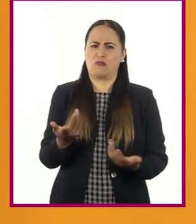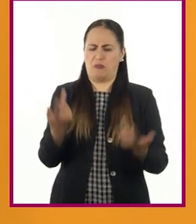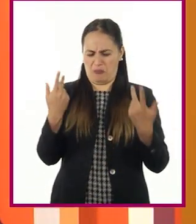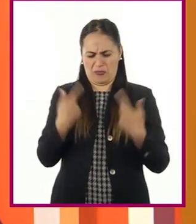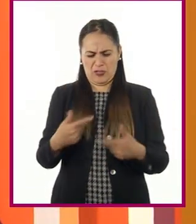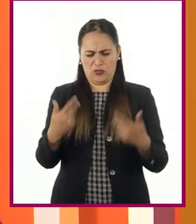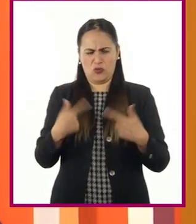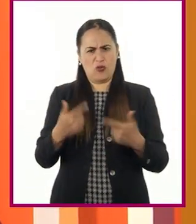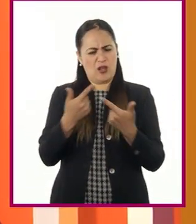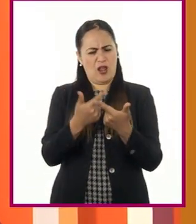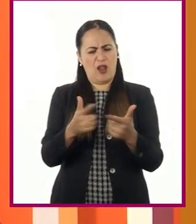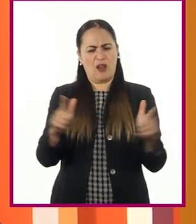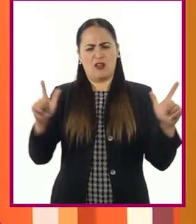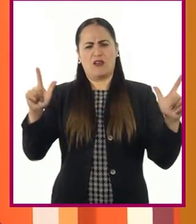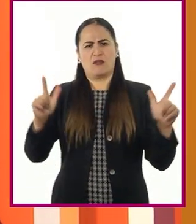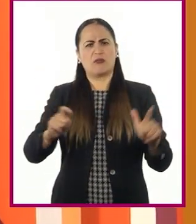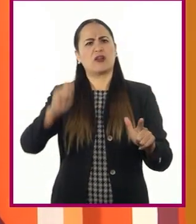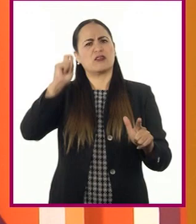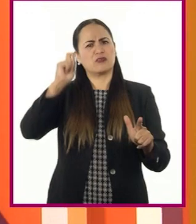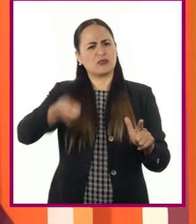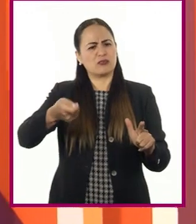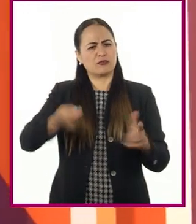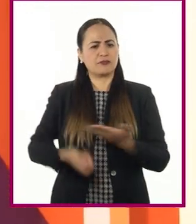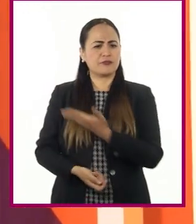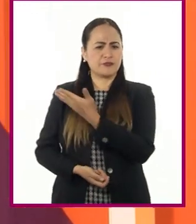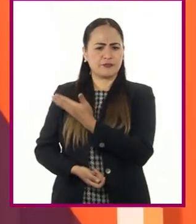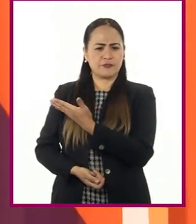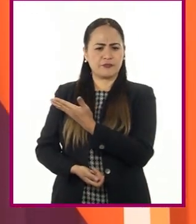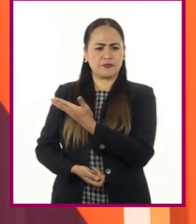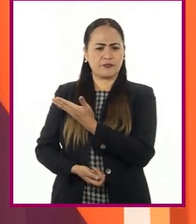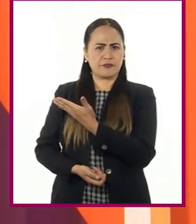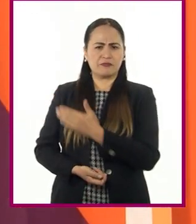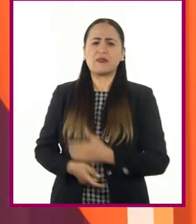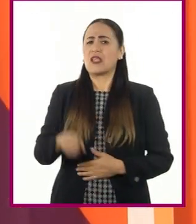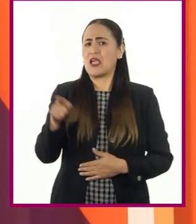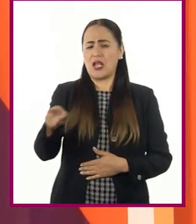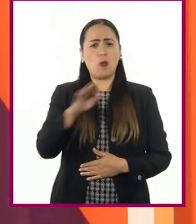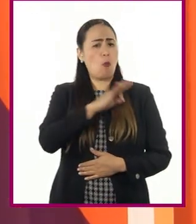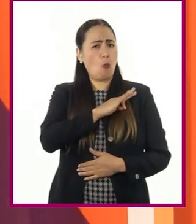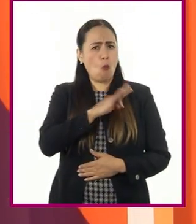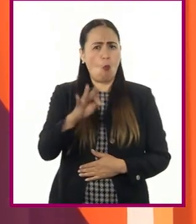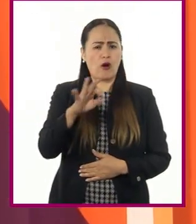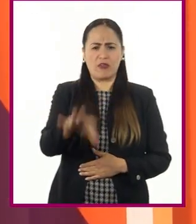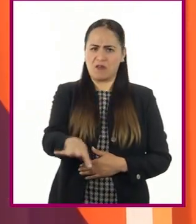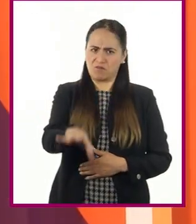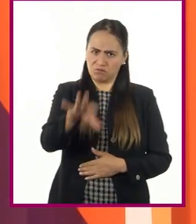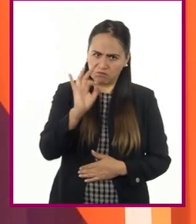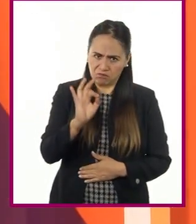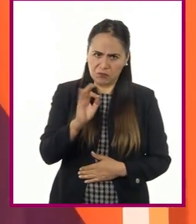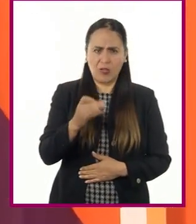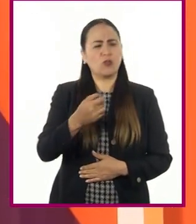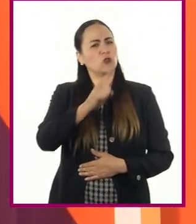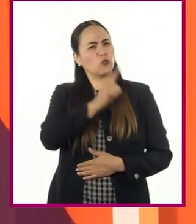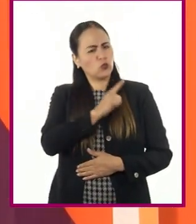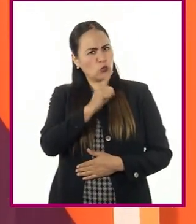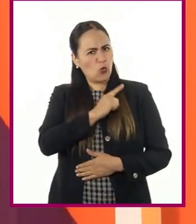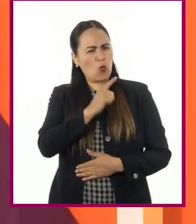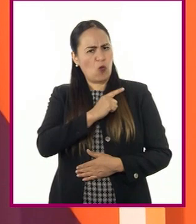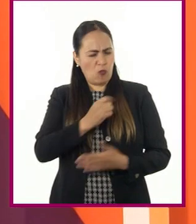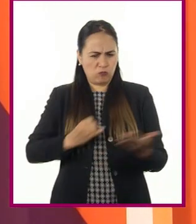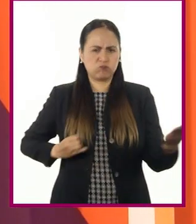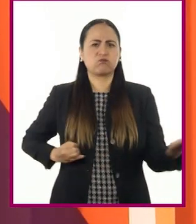libre? Una persona libre siente el poder de elegir, posee la valentía para decidir y